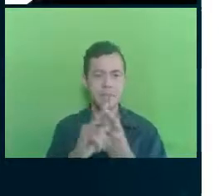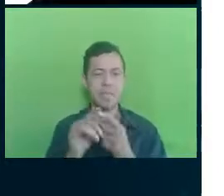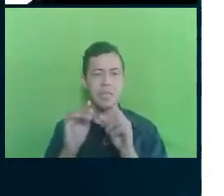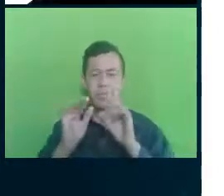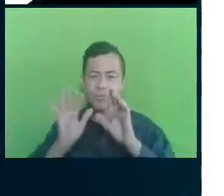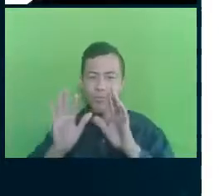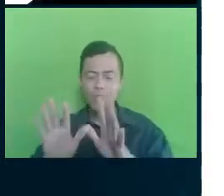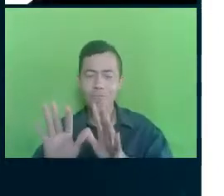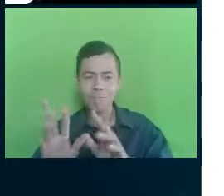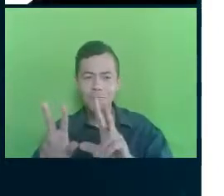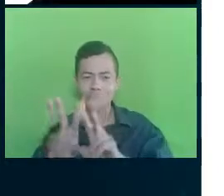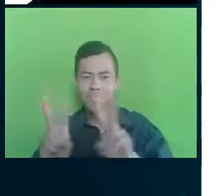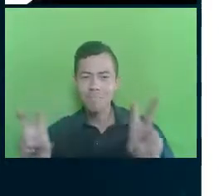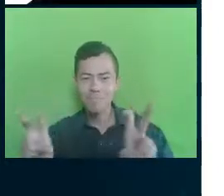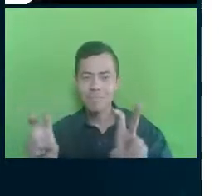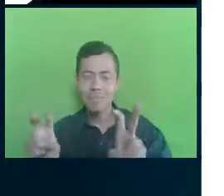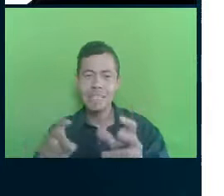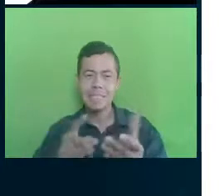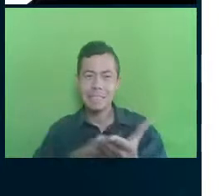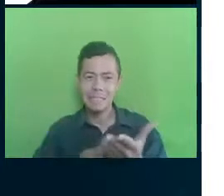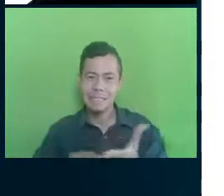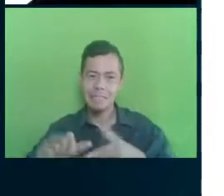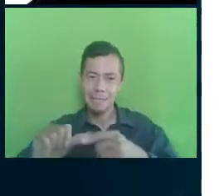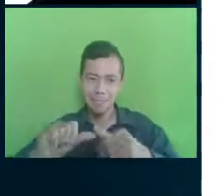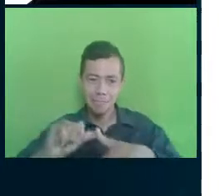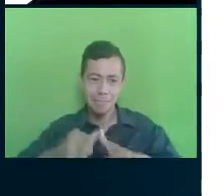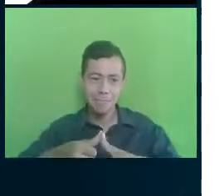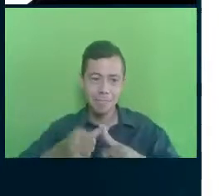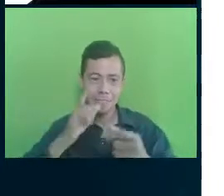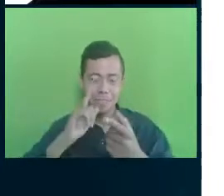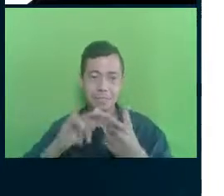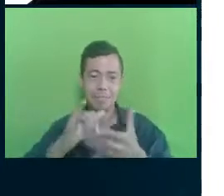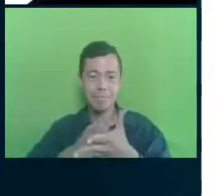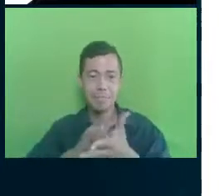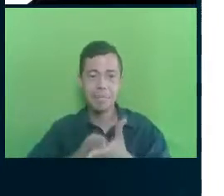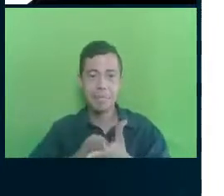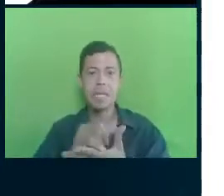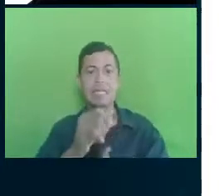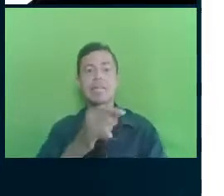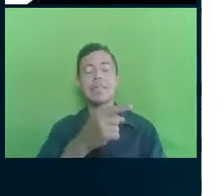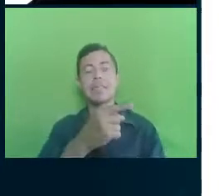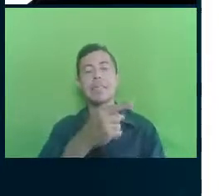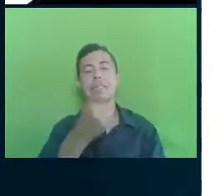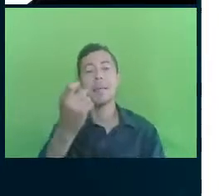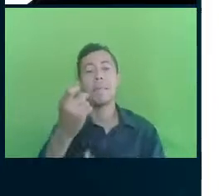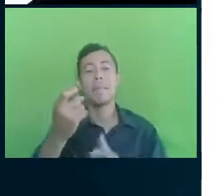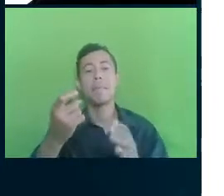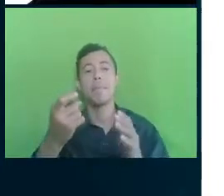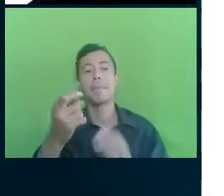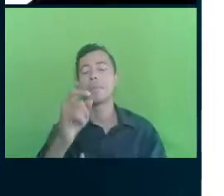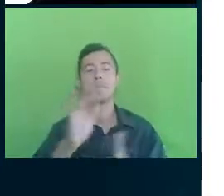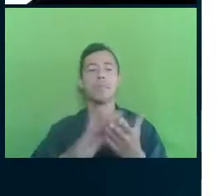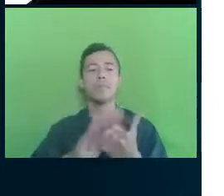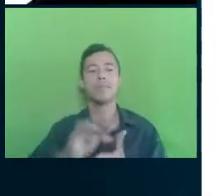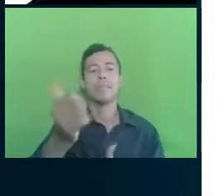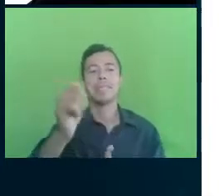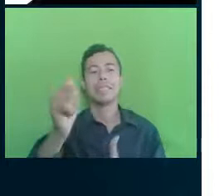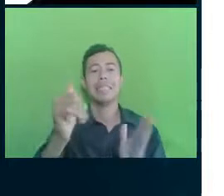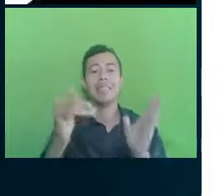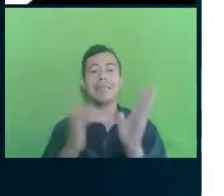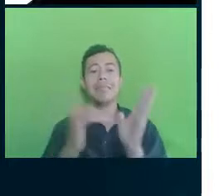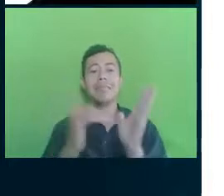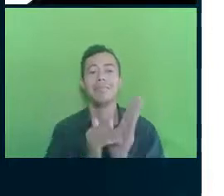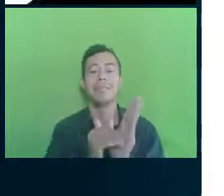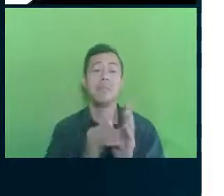alrededor de democratizarlo. Sabemos que hay 10.000 deep learning, investigadores de deep learning, hay cerca de